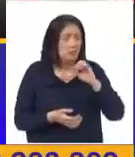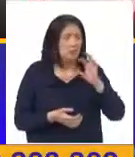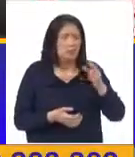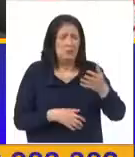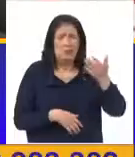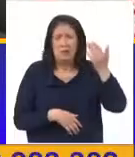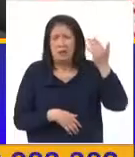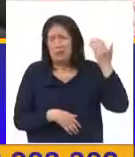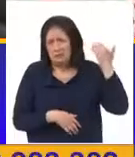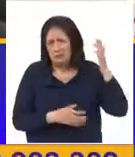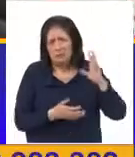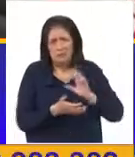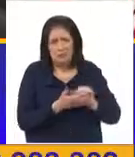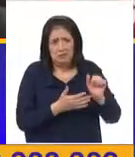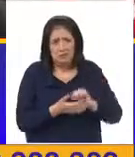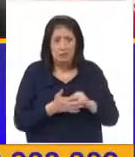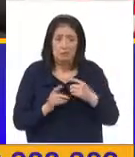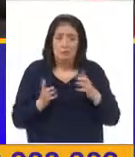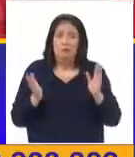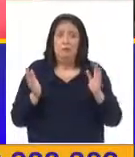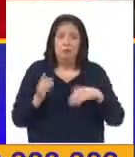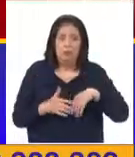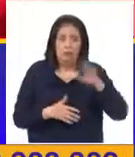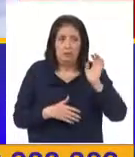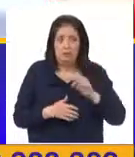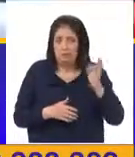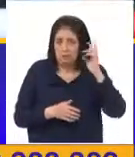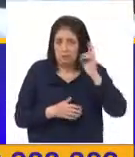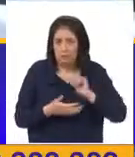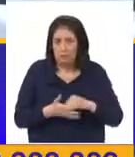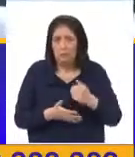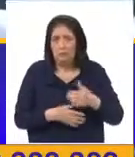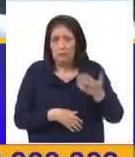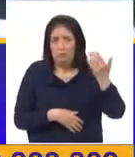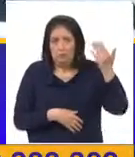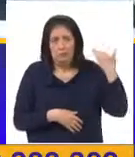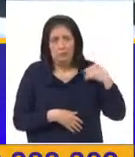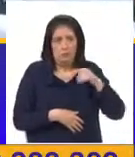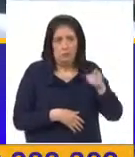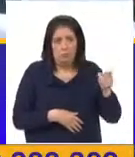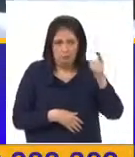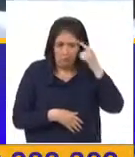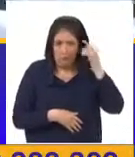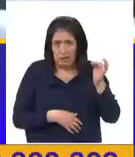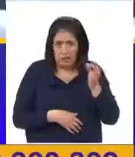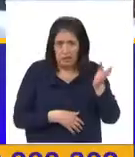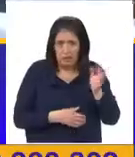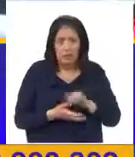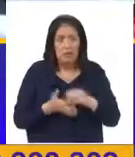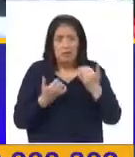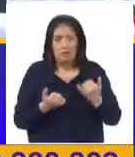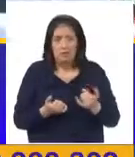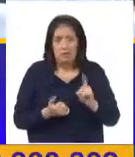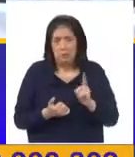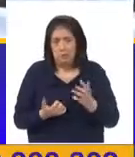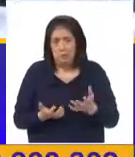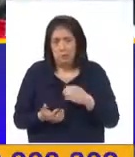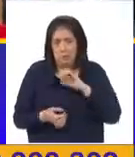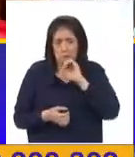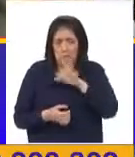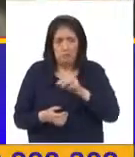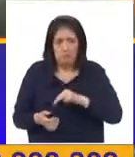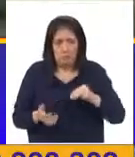hace varios meses. Bueno, con mayor razón, si lo dijo hace varios meses es porque esa es su convicción. Ahora no quiere decir porque es